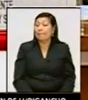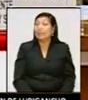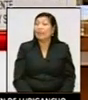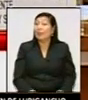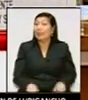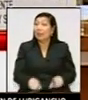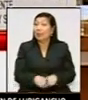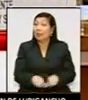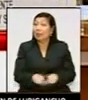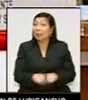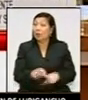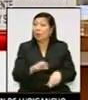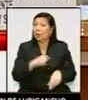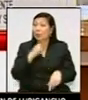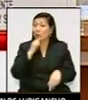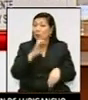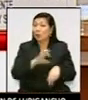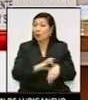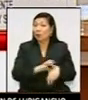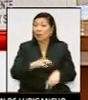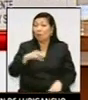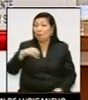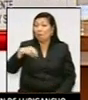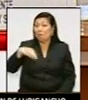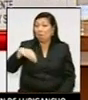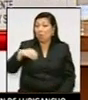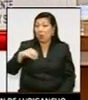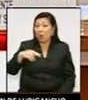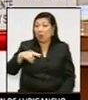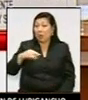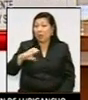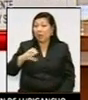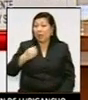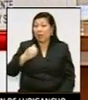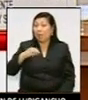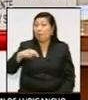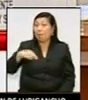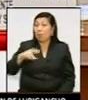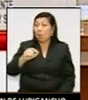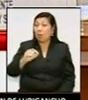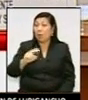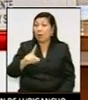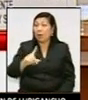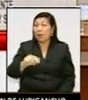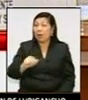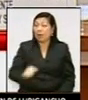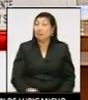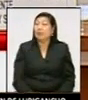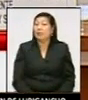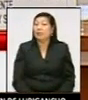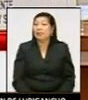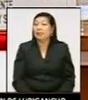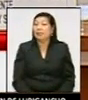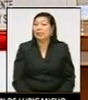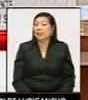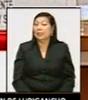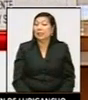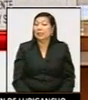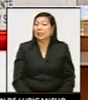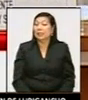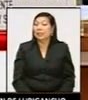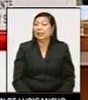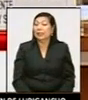también con la doctora Mónica Gallegos Morales y el doctor José Antonio